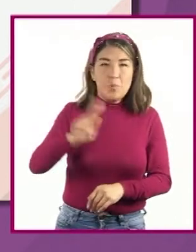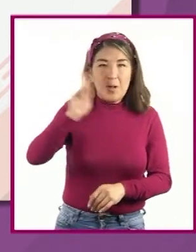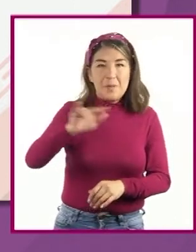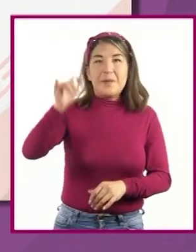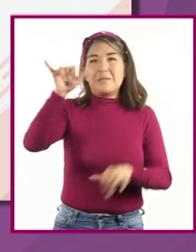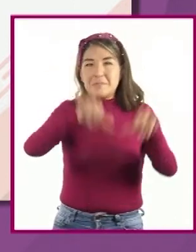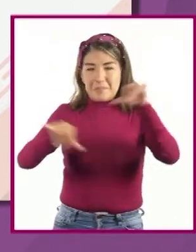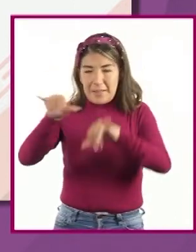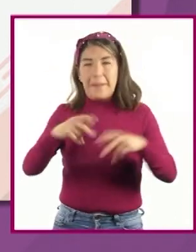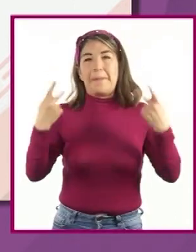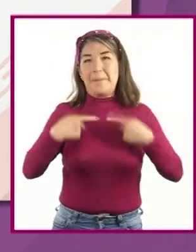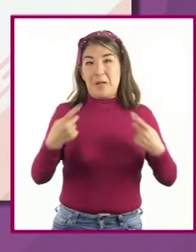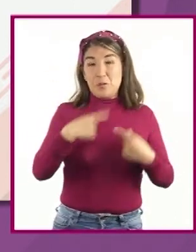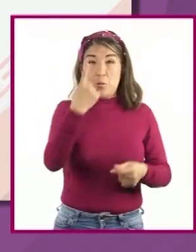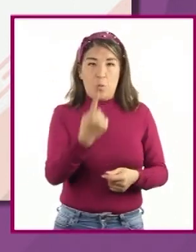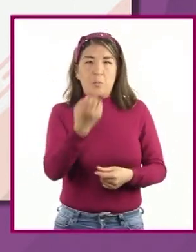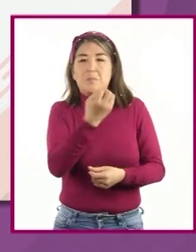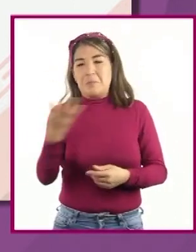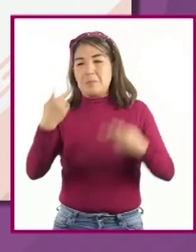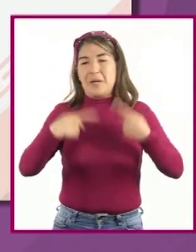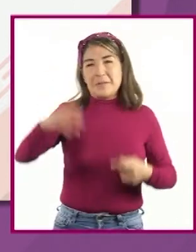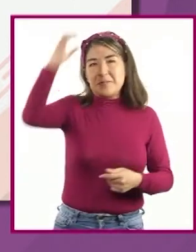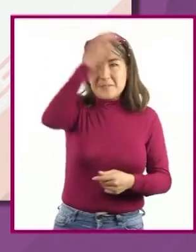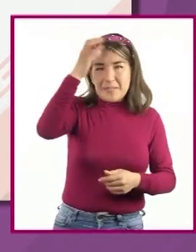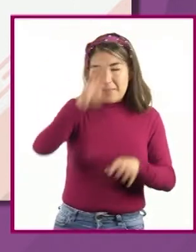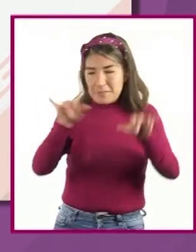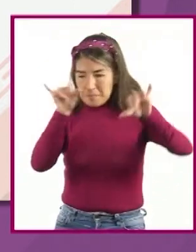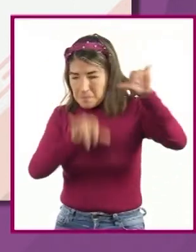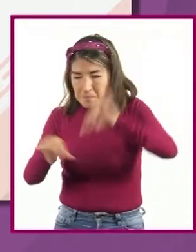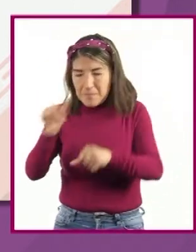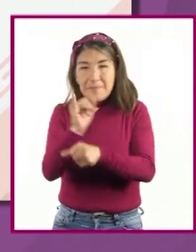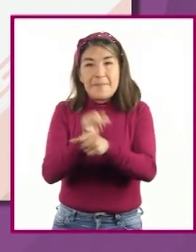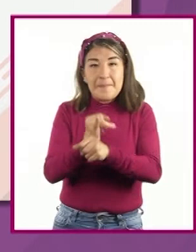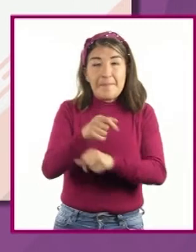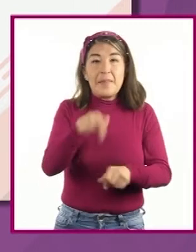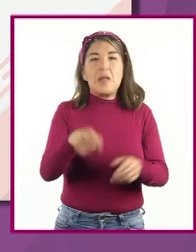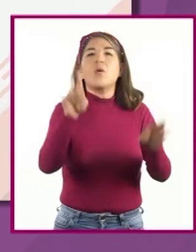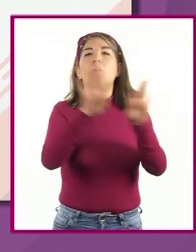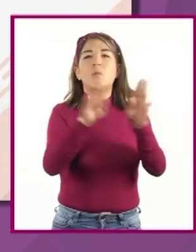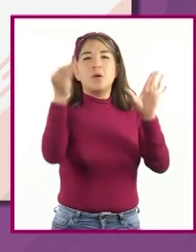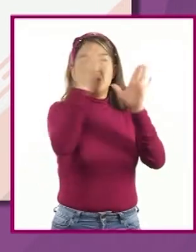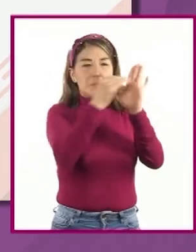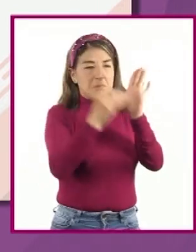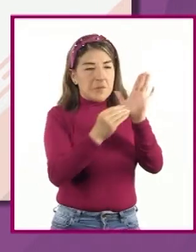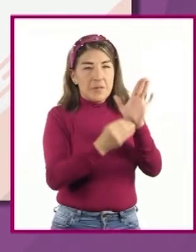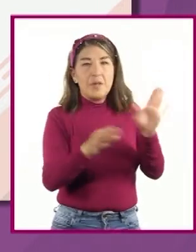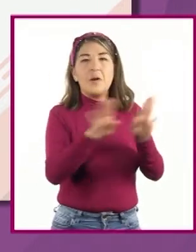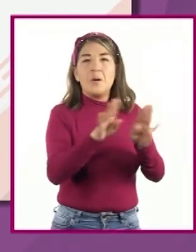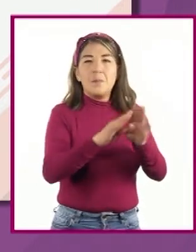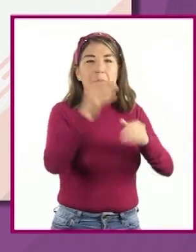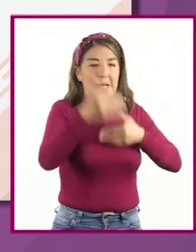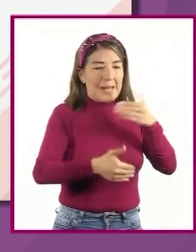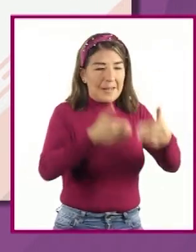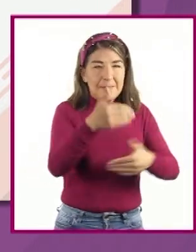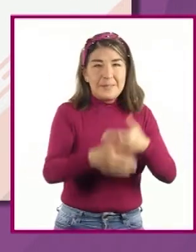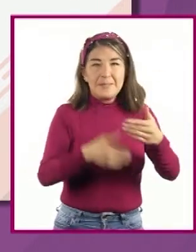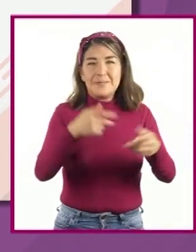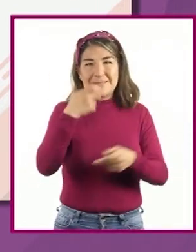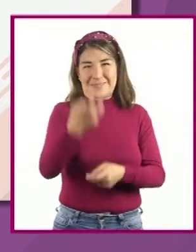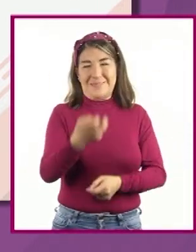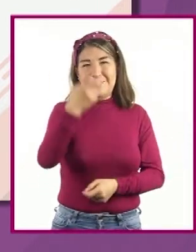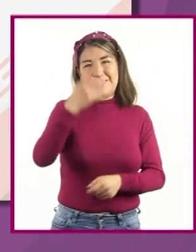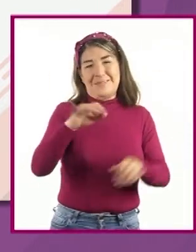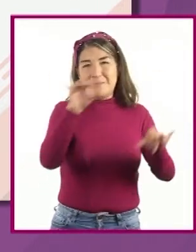investigador o investigadores. Además, en estos se registran los pasos que se llevaron durante el experimento, los